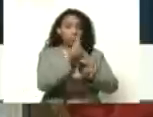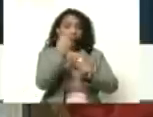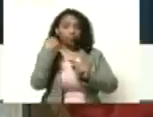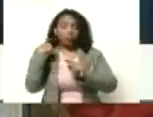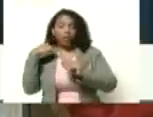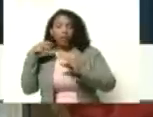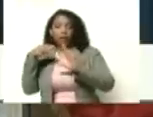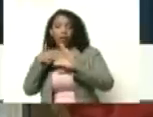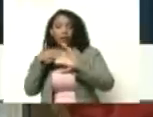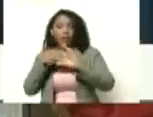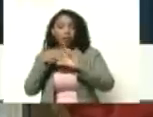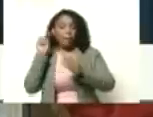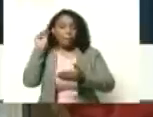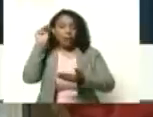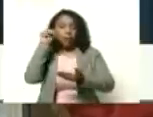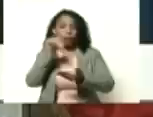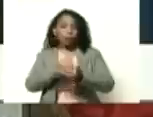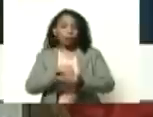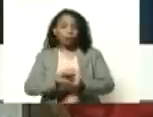maracay